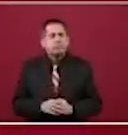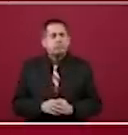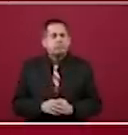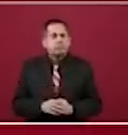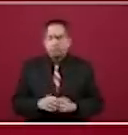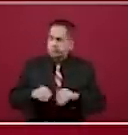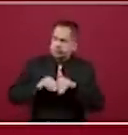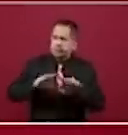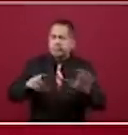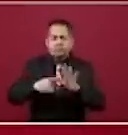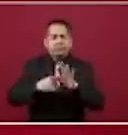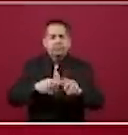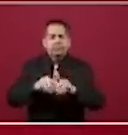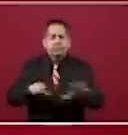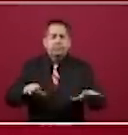dar a conocer